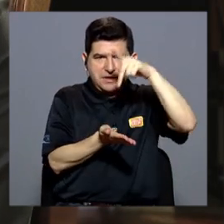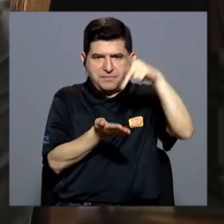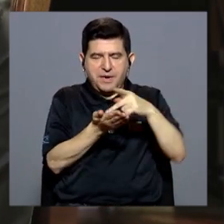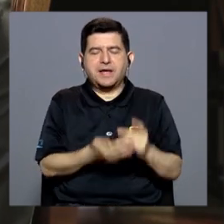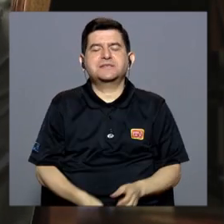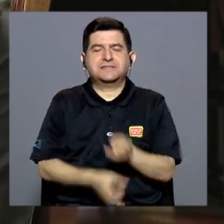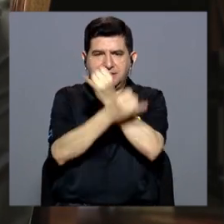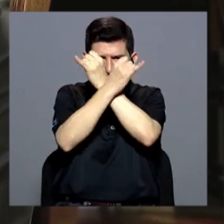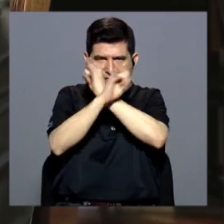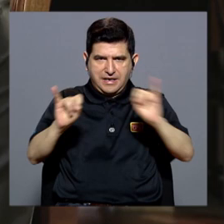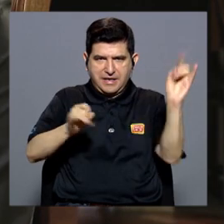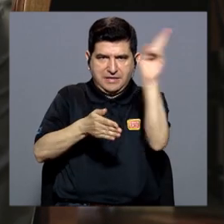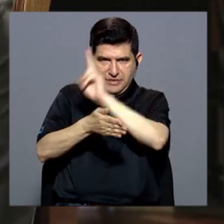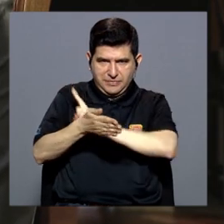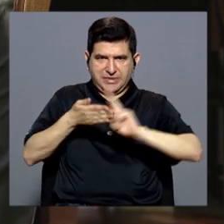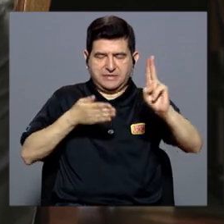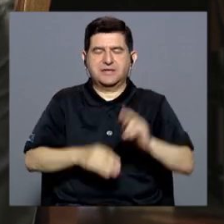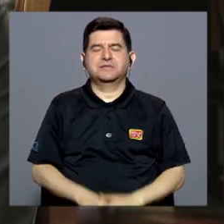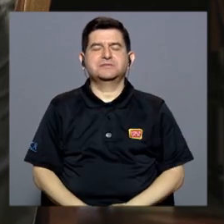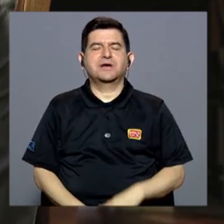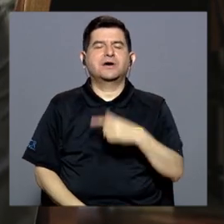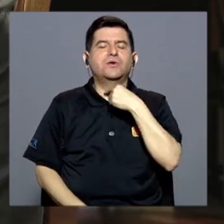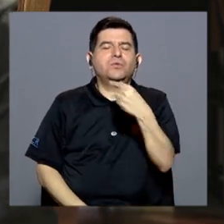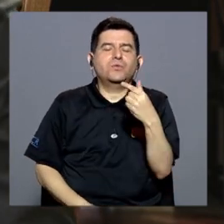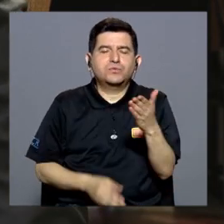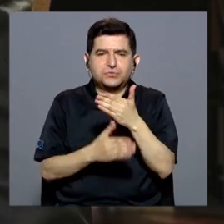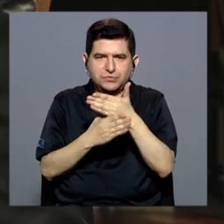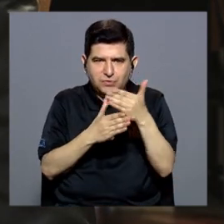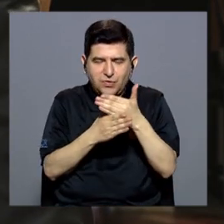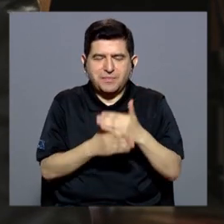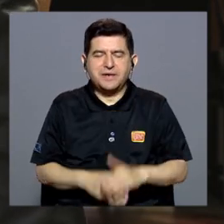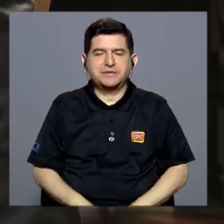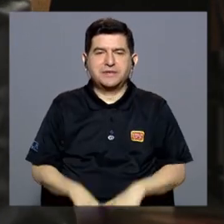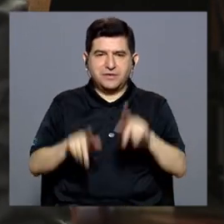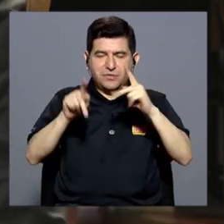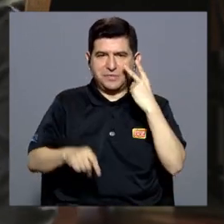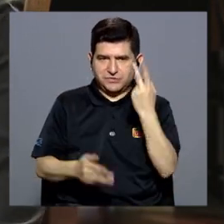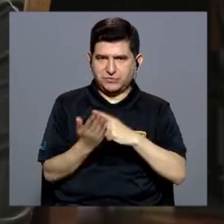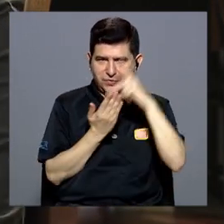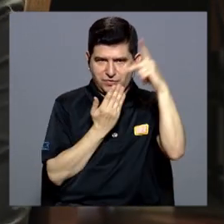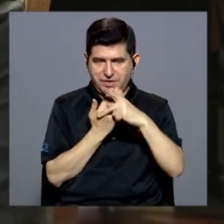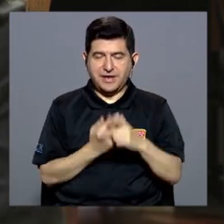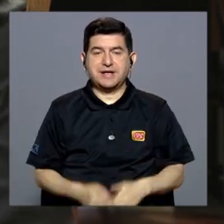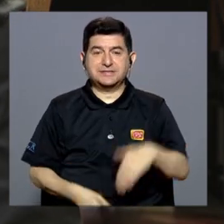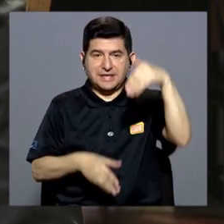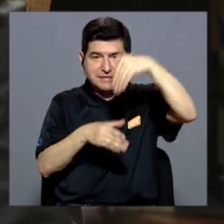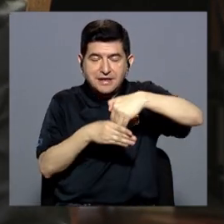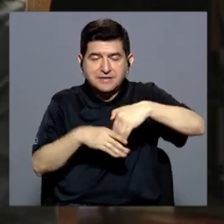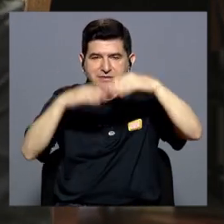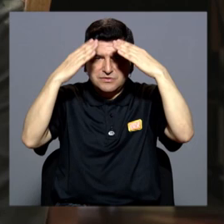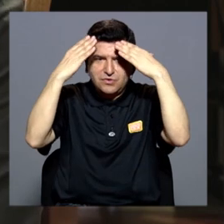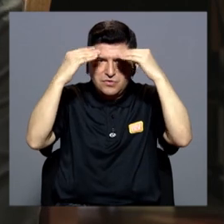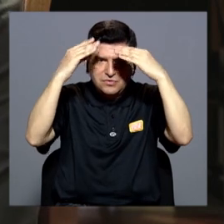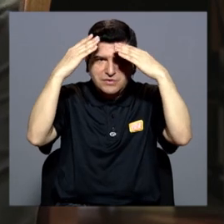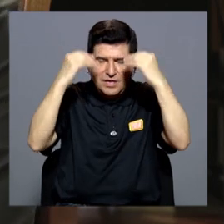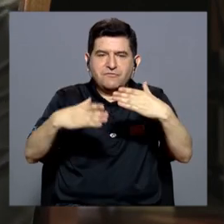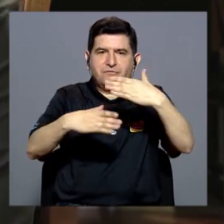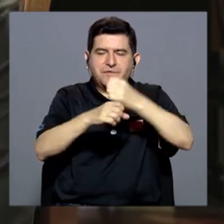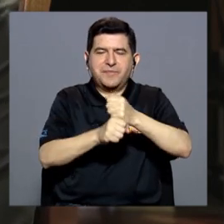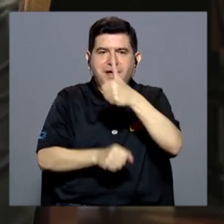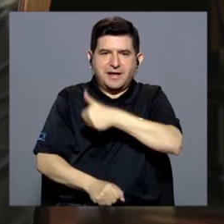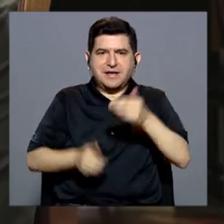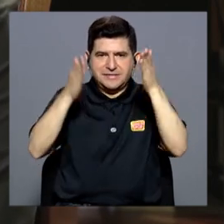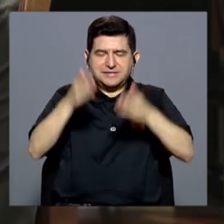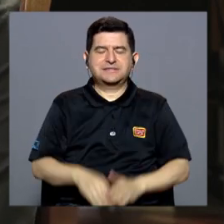Autonomía Universitaria. Es un gusto compartir con nuestra teleaudiencia y sobre todo en el marco del informe que hace el